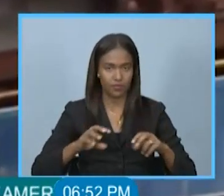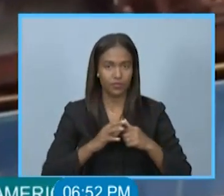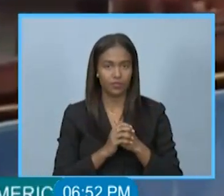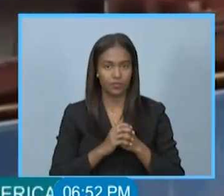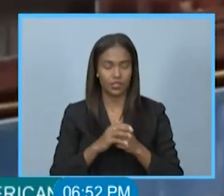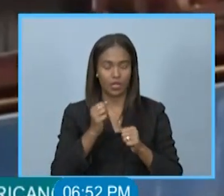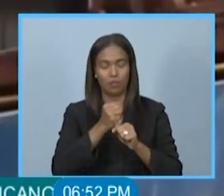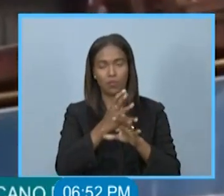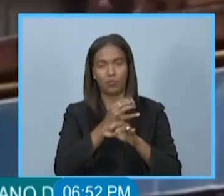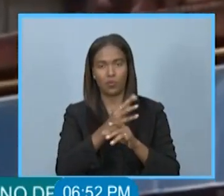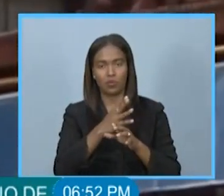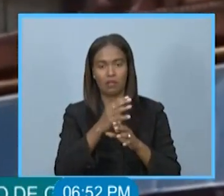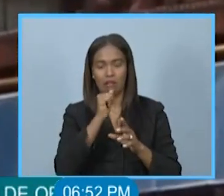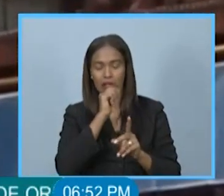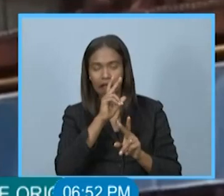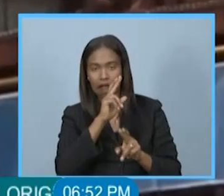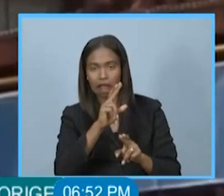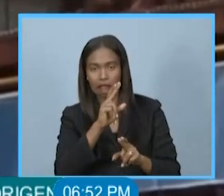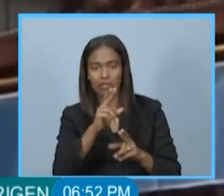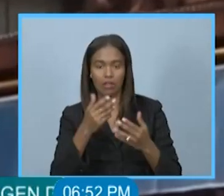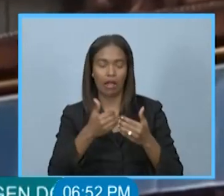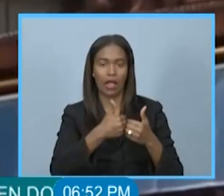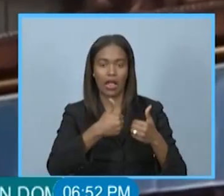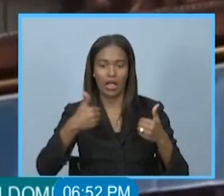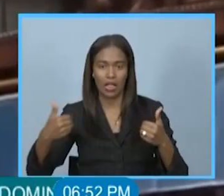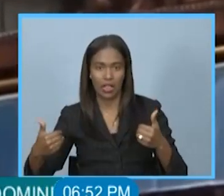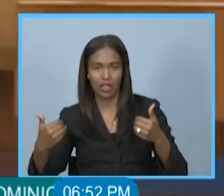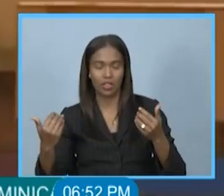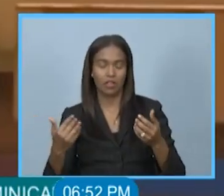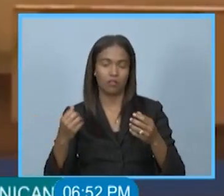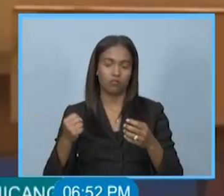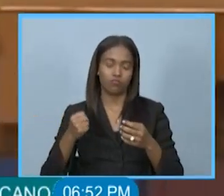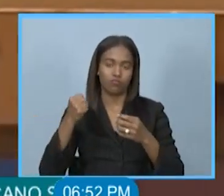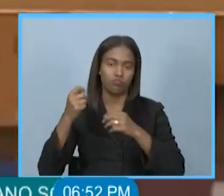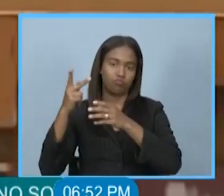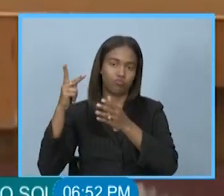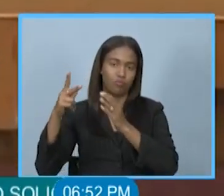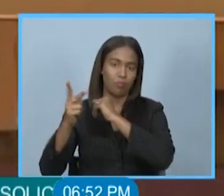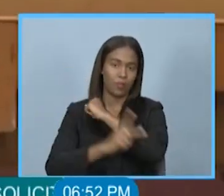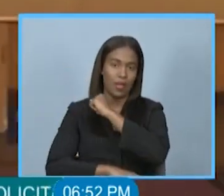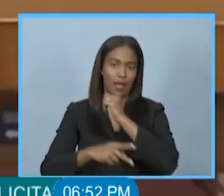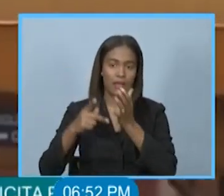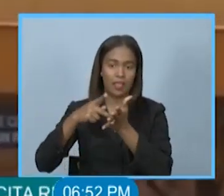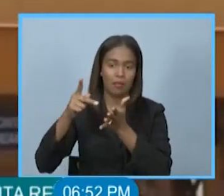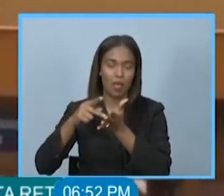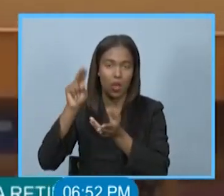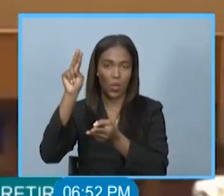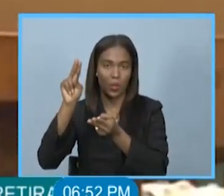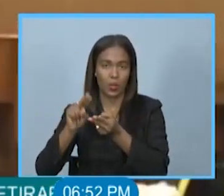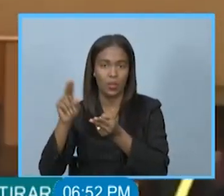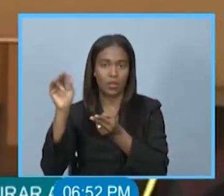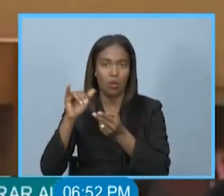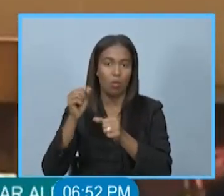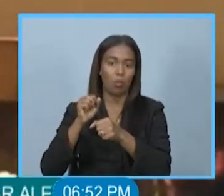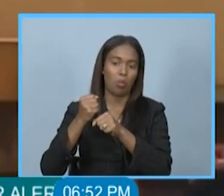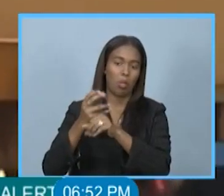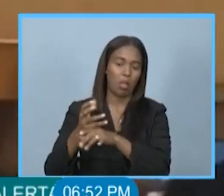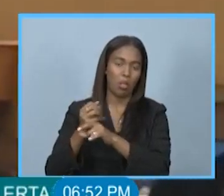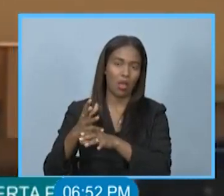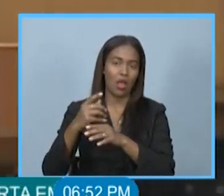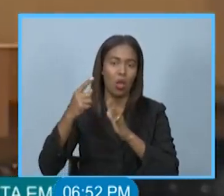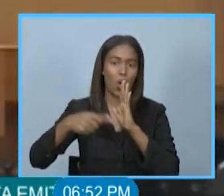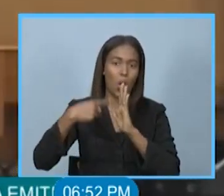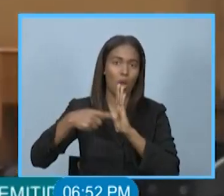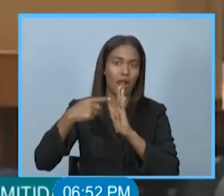abuso de vulnerabilidad aislamiento retención de salarios condiciones de trabajo y de vida Abusiva y